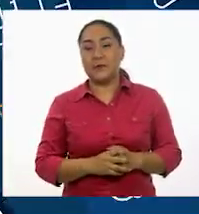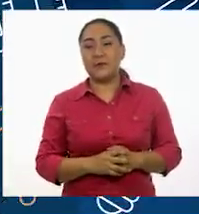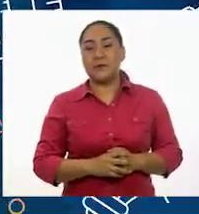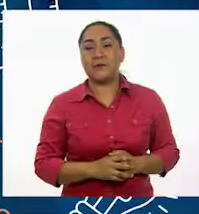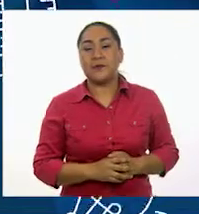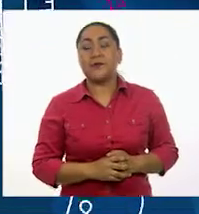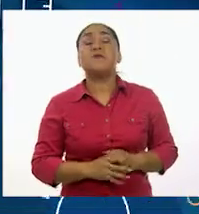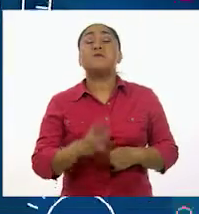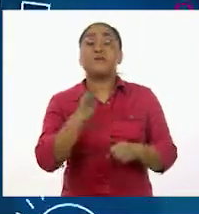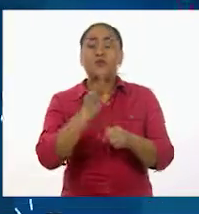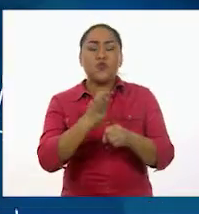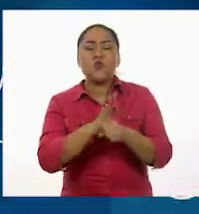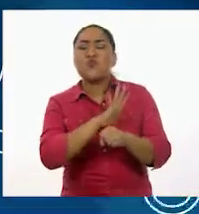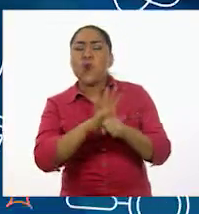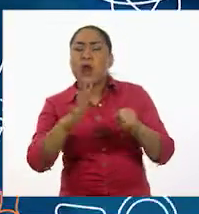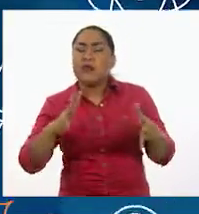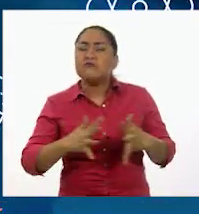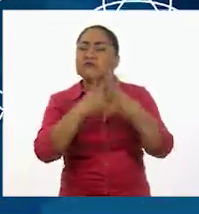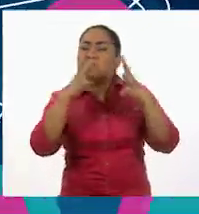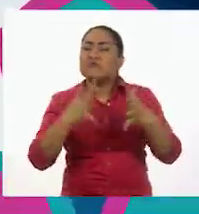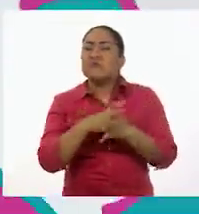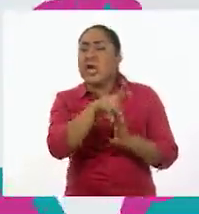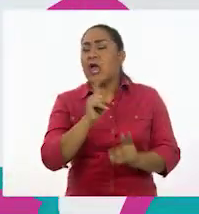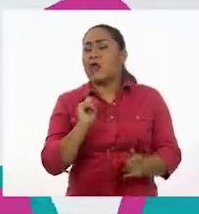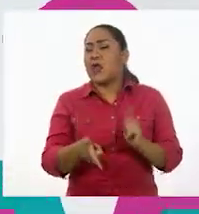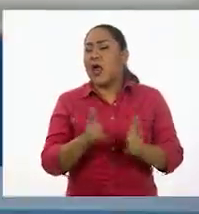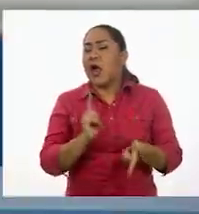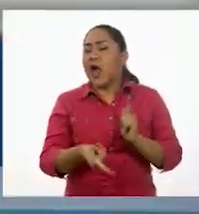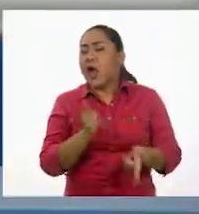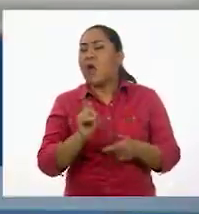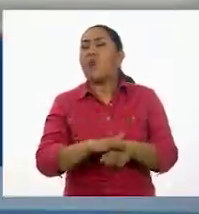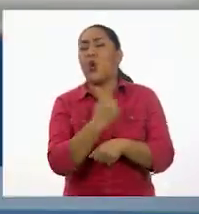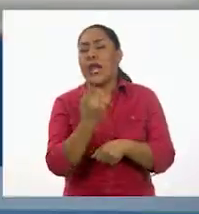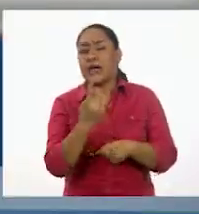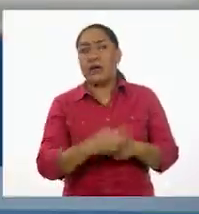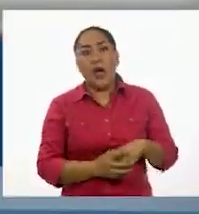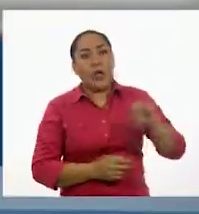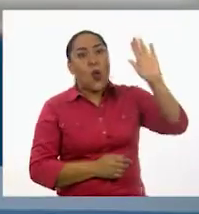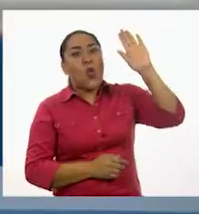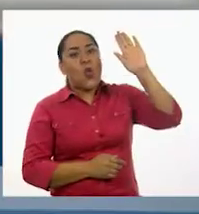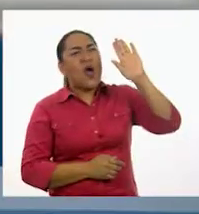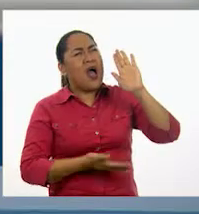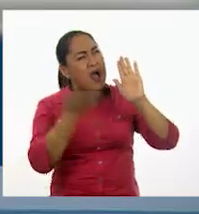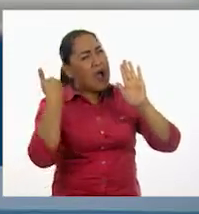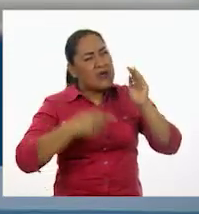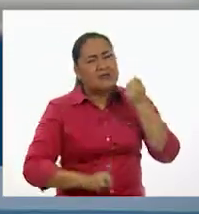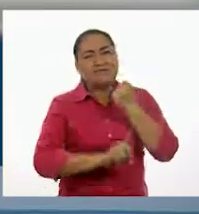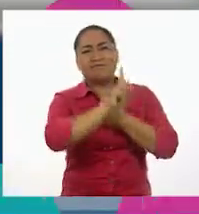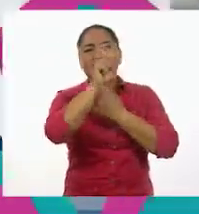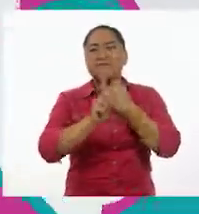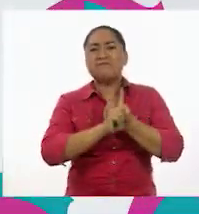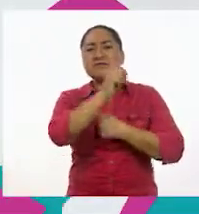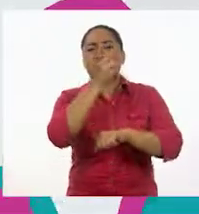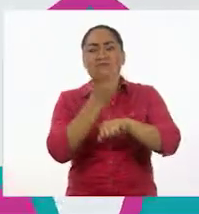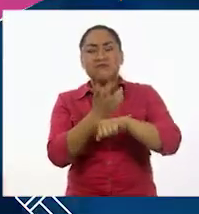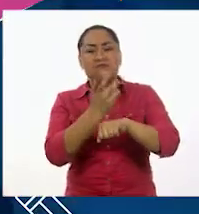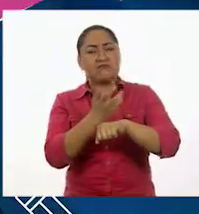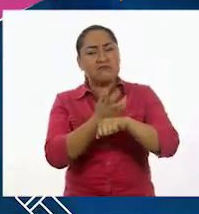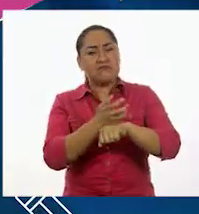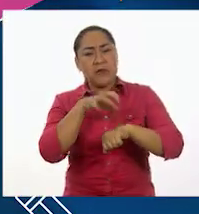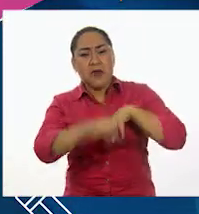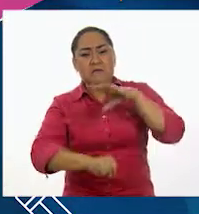Menciona una de las causas de la guerra con Texas. Yo. ¿No fue a causa de la gran cantidad de colonos estadounidenses que